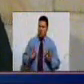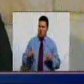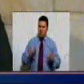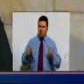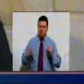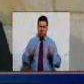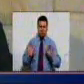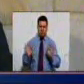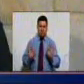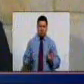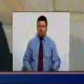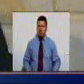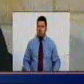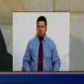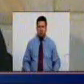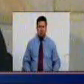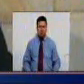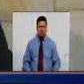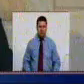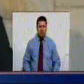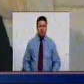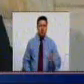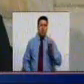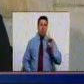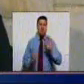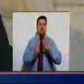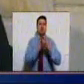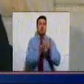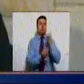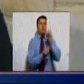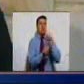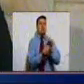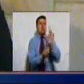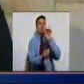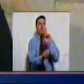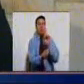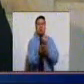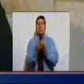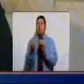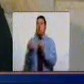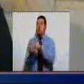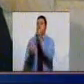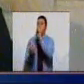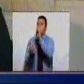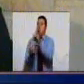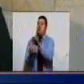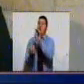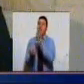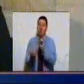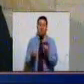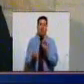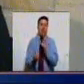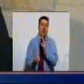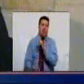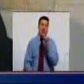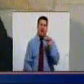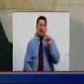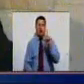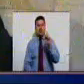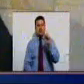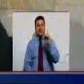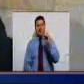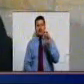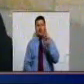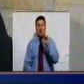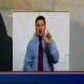el debate, pues no vaya a hablar sino un senador por cada partido. Y digo que lamentarlo porque el senador Alexander López, que